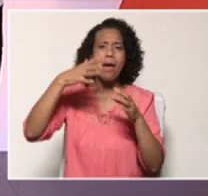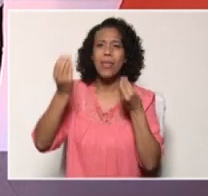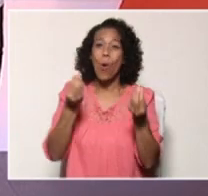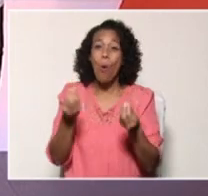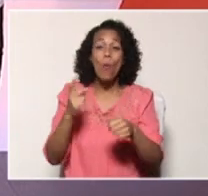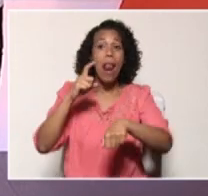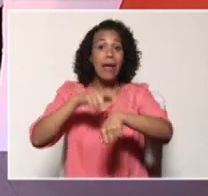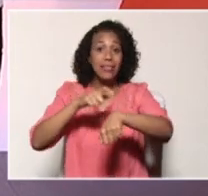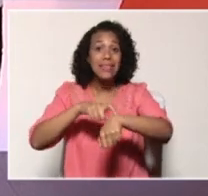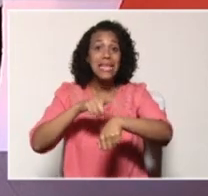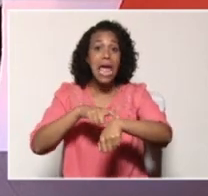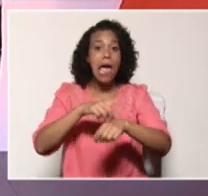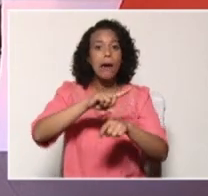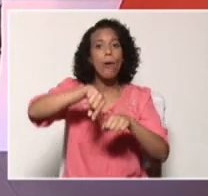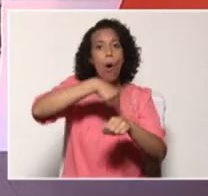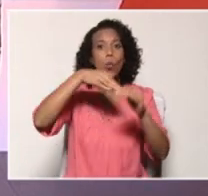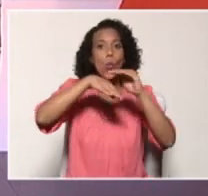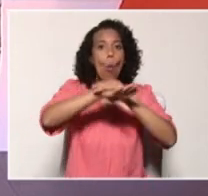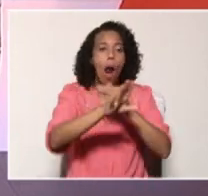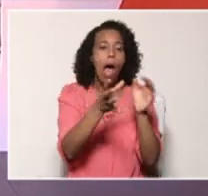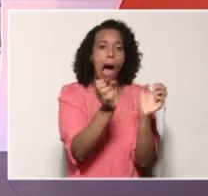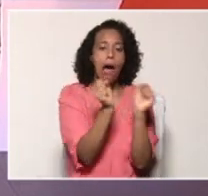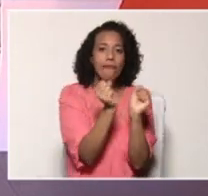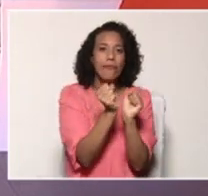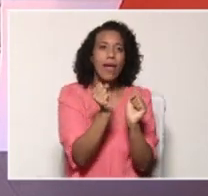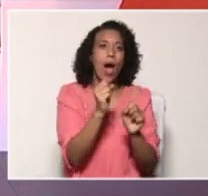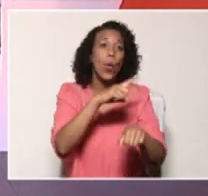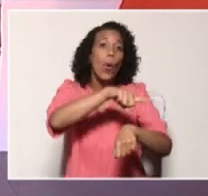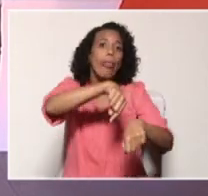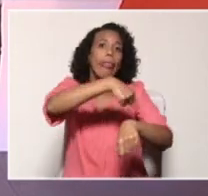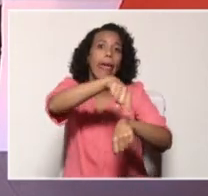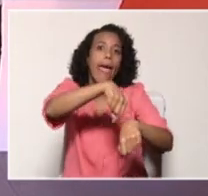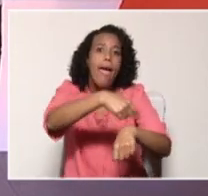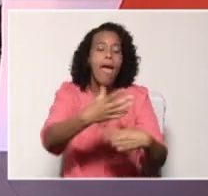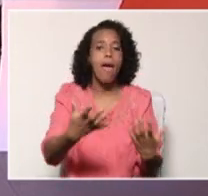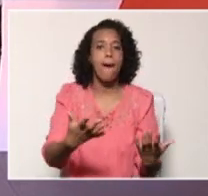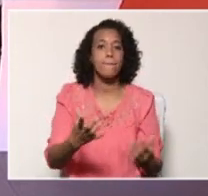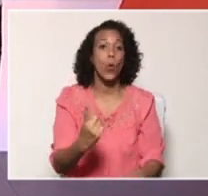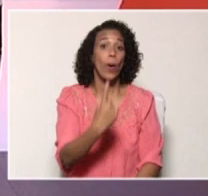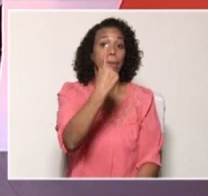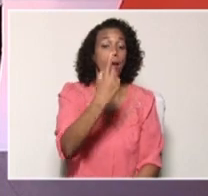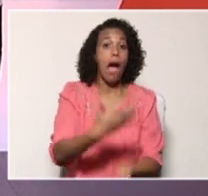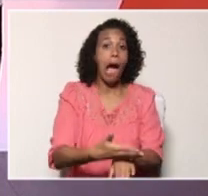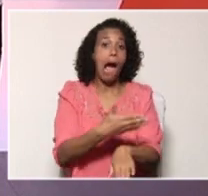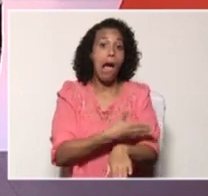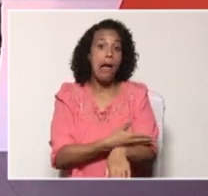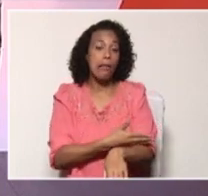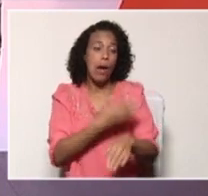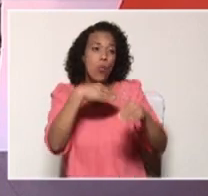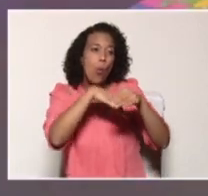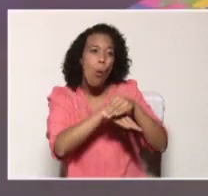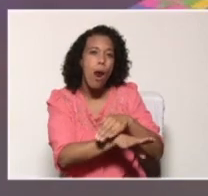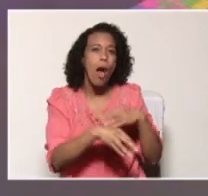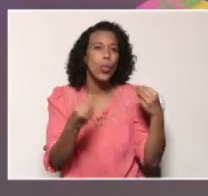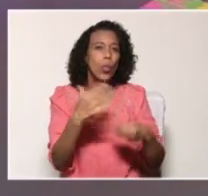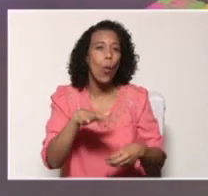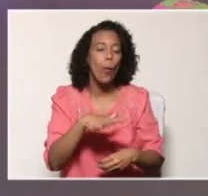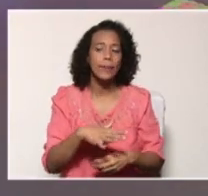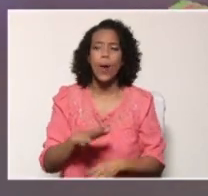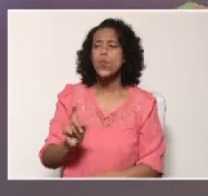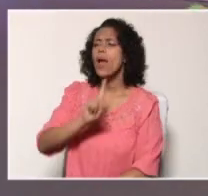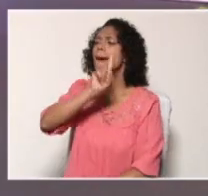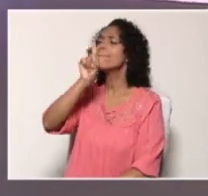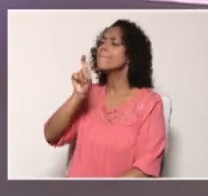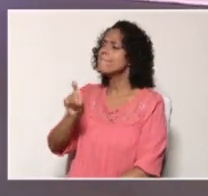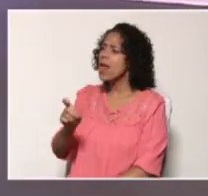La fecha de vencimiento, porque los víveres tienen fecha de vencimiento, ¿cuáles voy a utilizar primero? ¿Dónde los voy a almacenar? Una pregunta